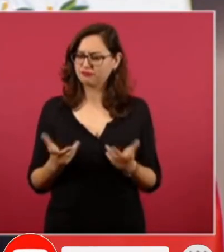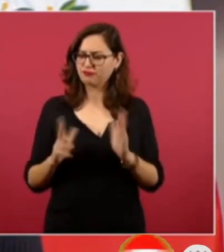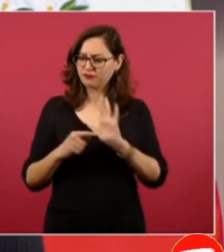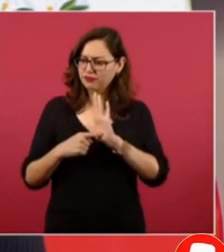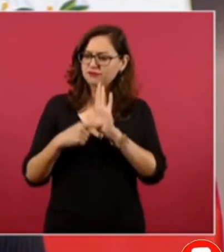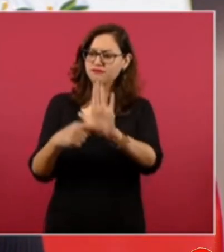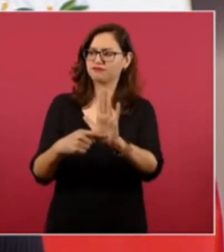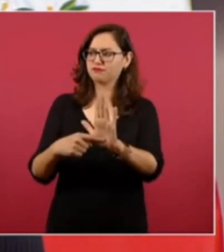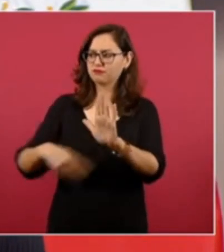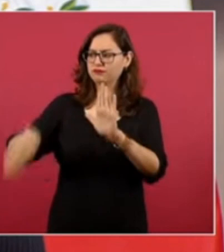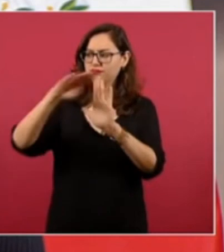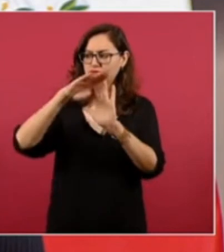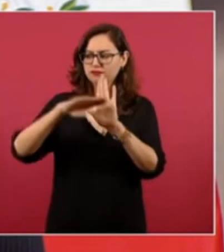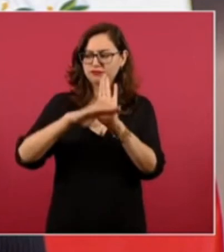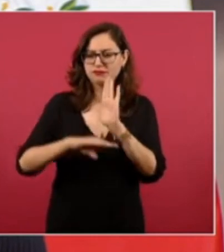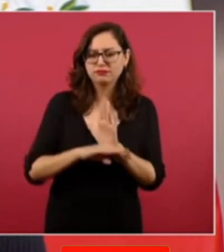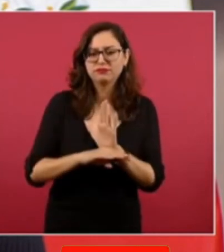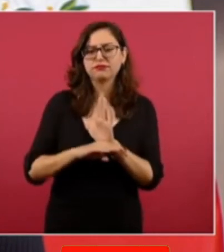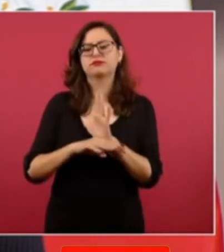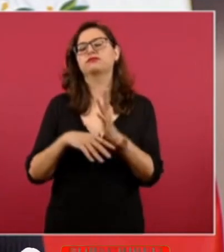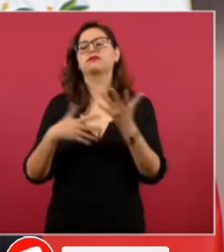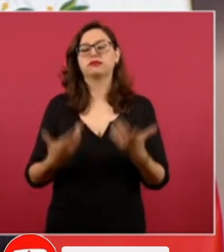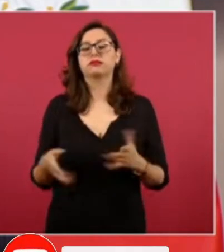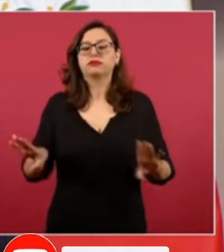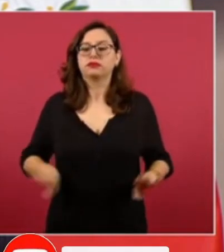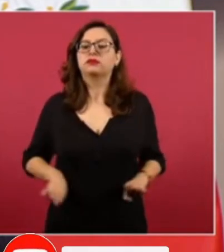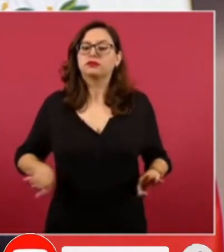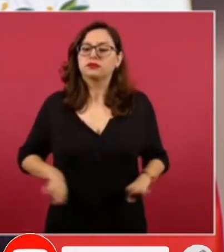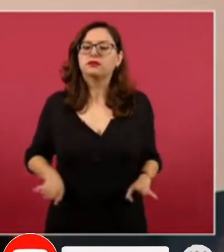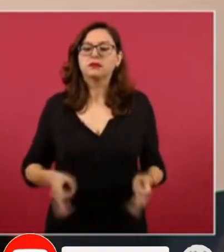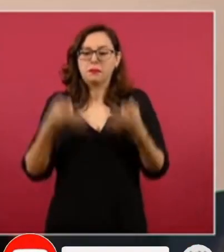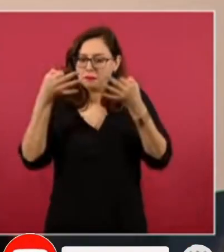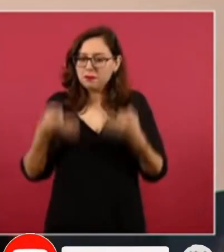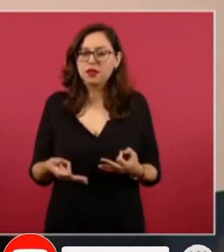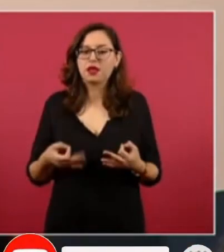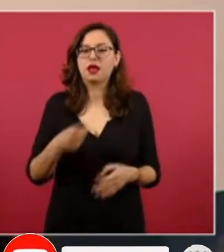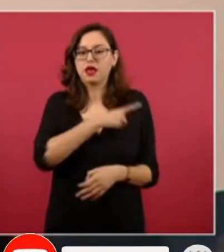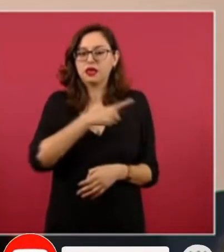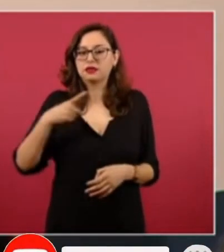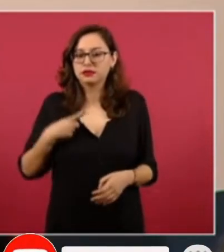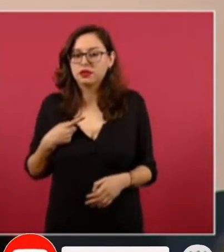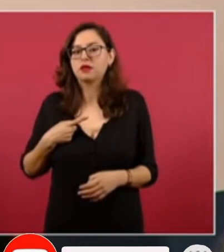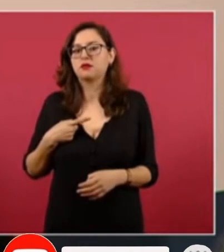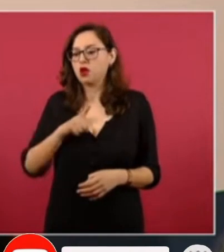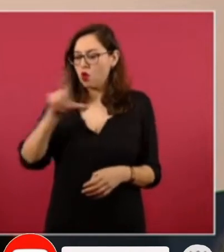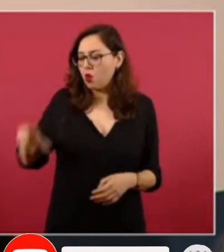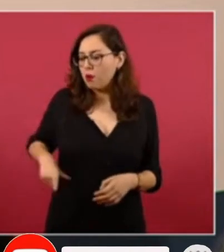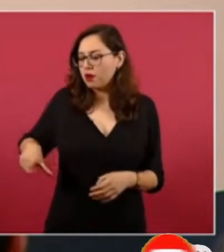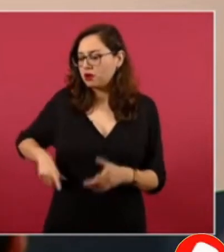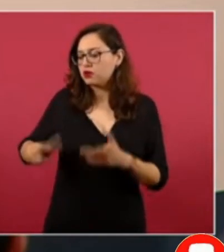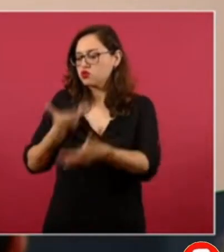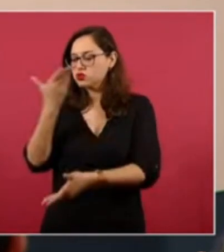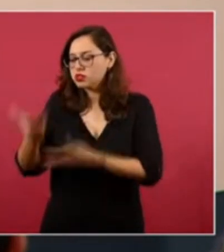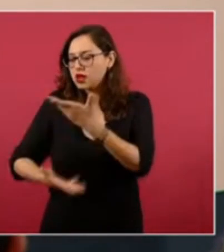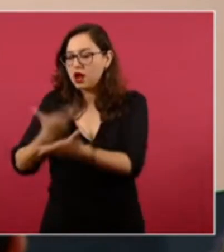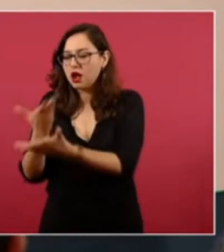marcamos la diferencia que debe de existir entre el servicio público